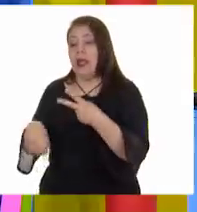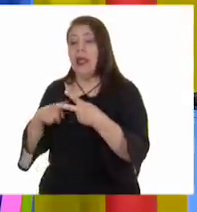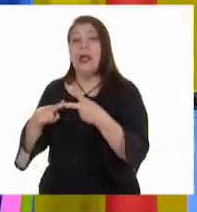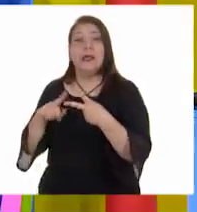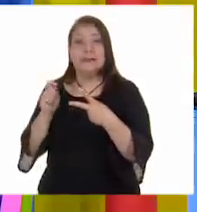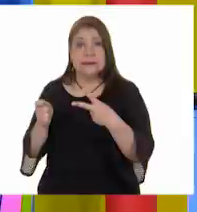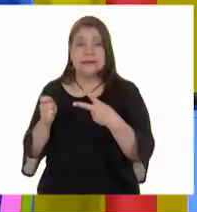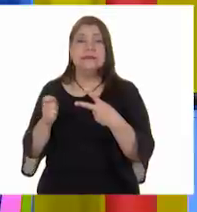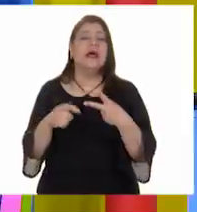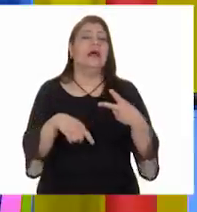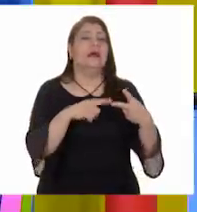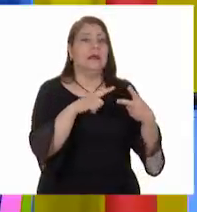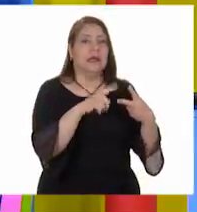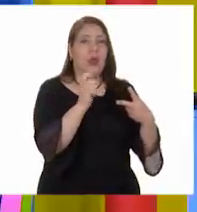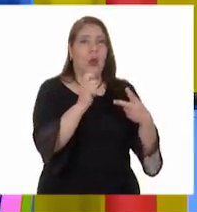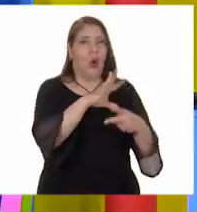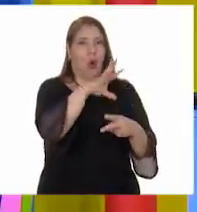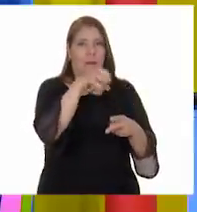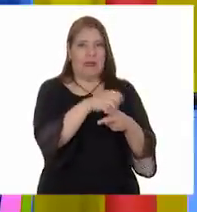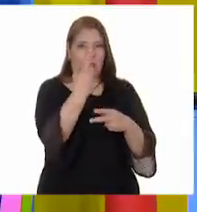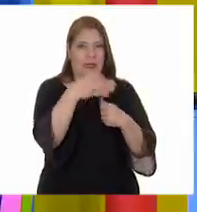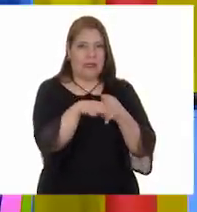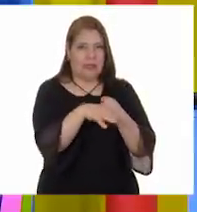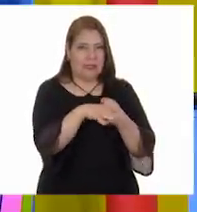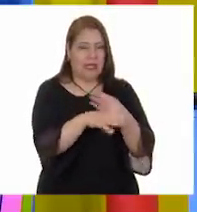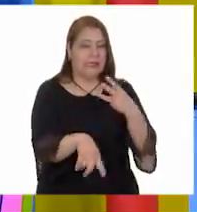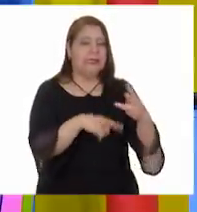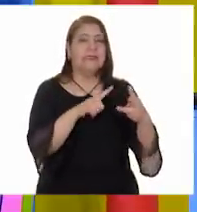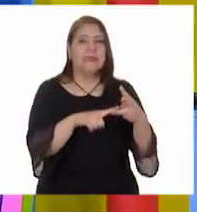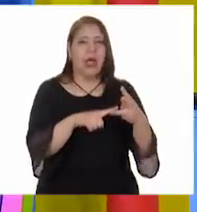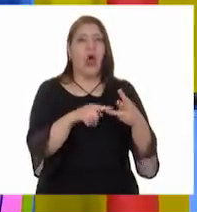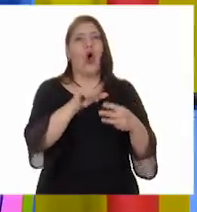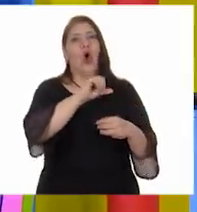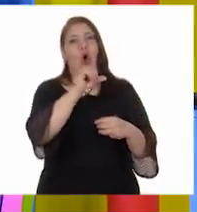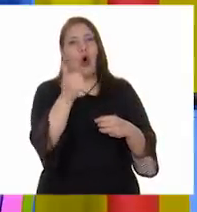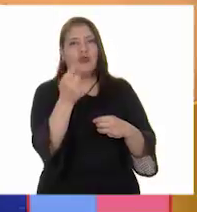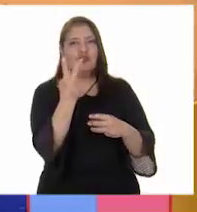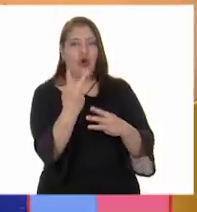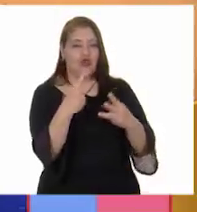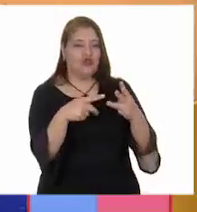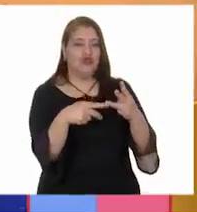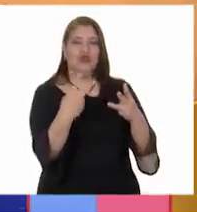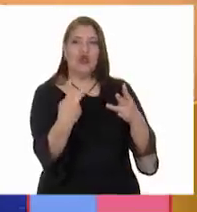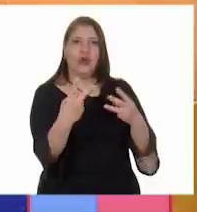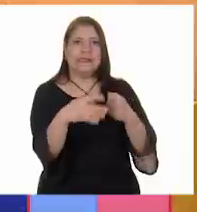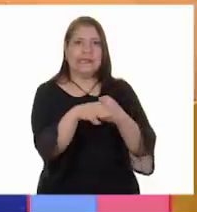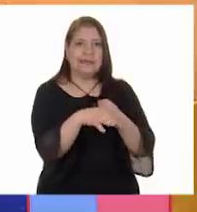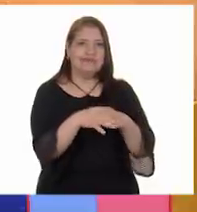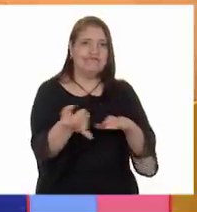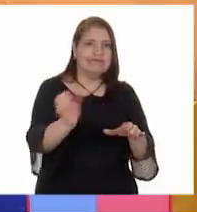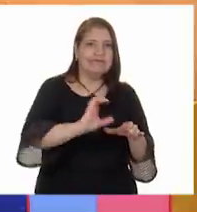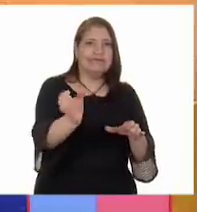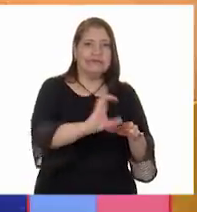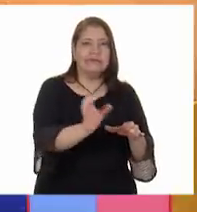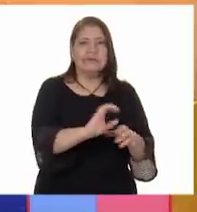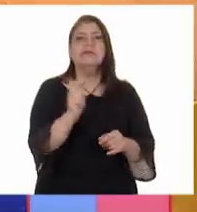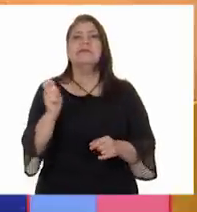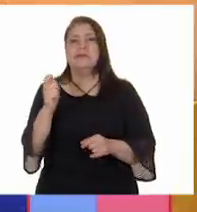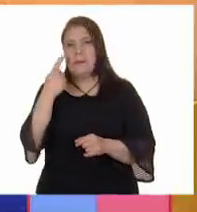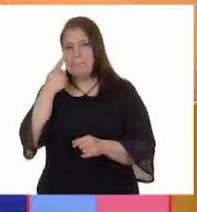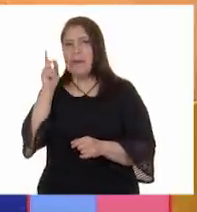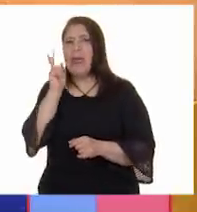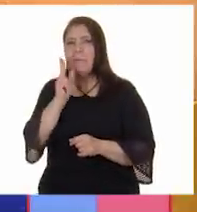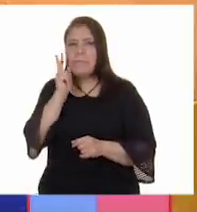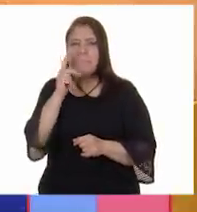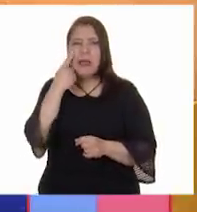2 era una taza completa. ¿Y en la mezcla 3? Otra taza completa. Entonces, vamos a ver para poder